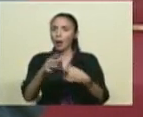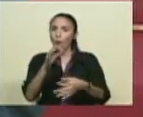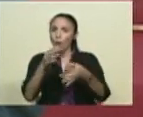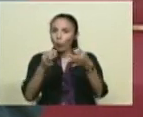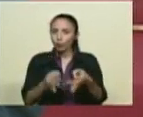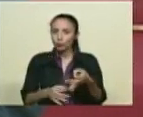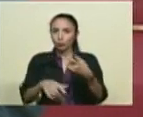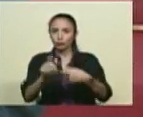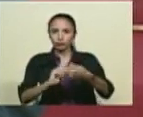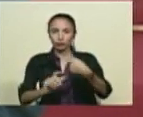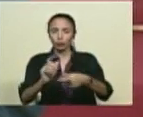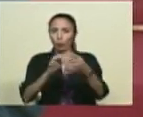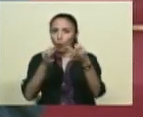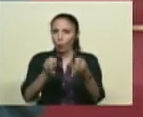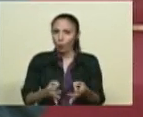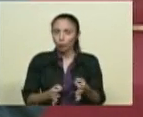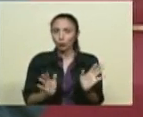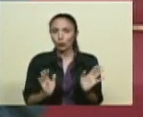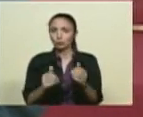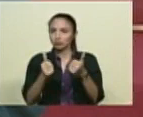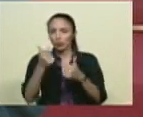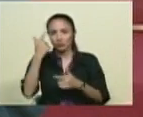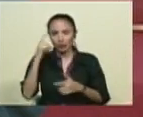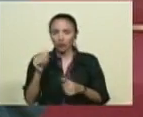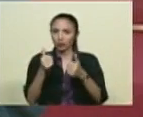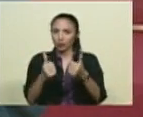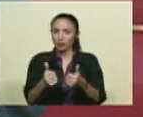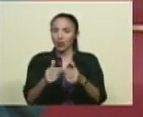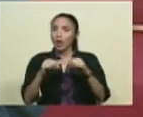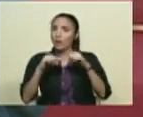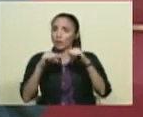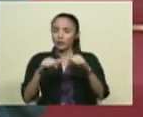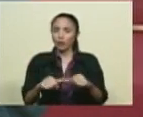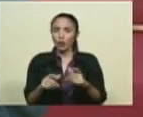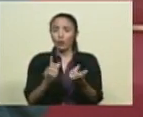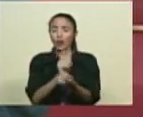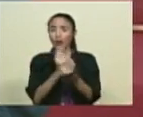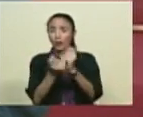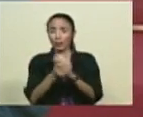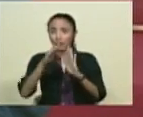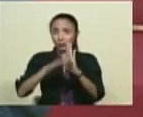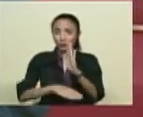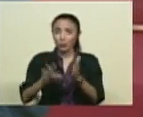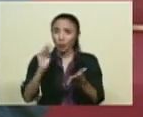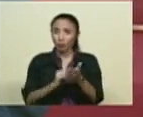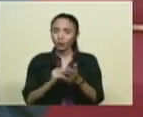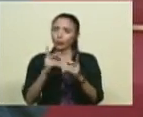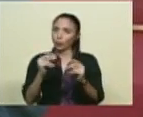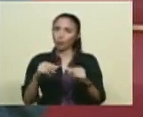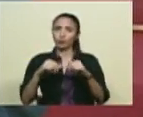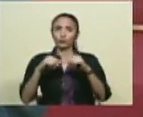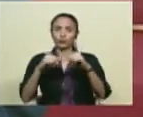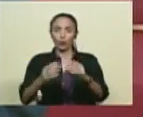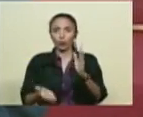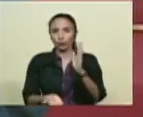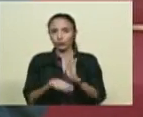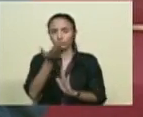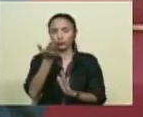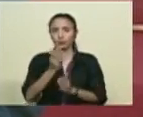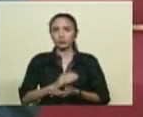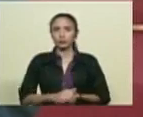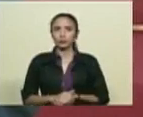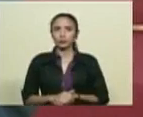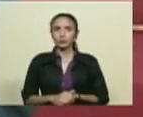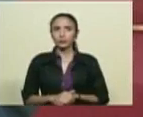recuperación sostenida del precio del petróleo se van a mantener, van a mejorar. Por eso creo,